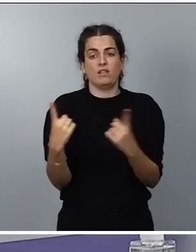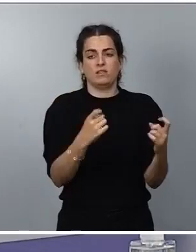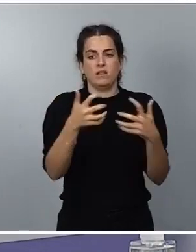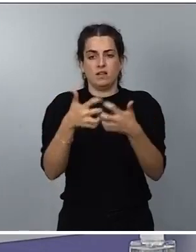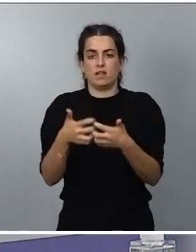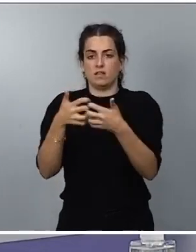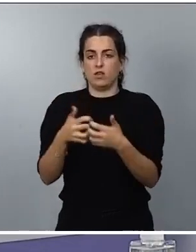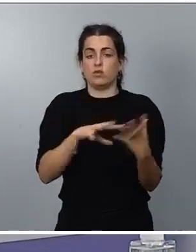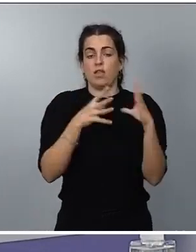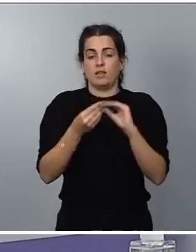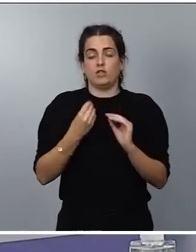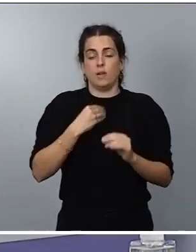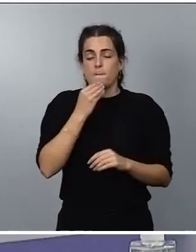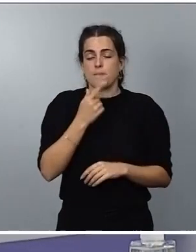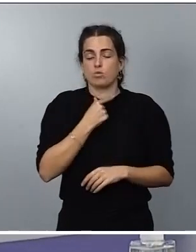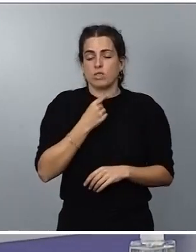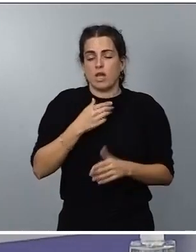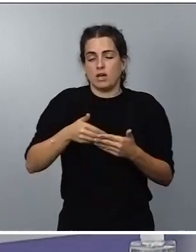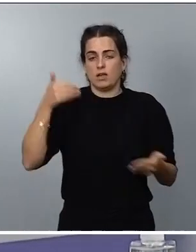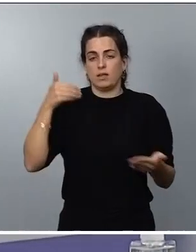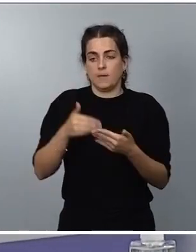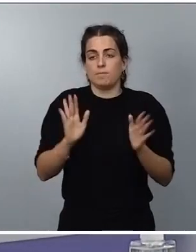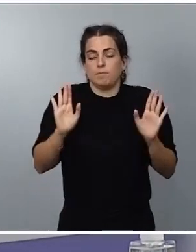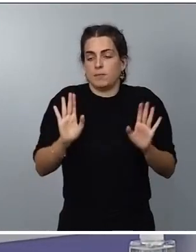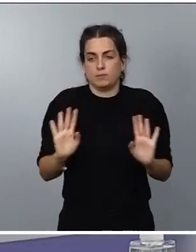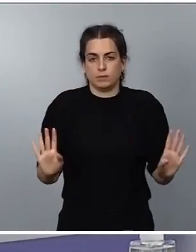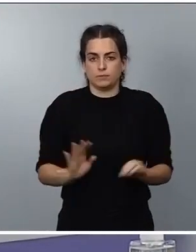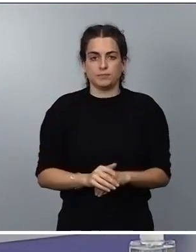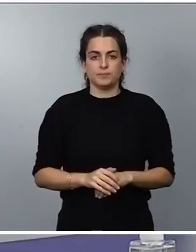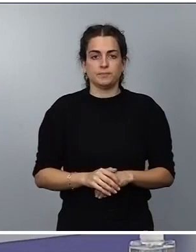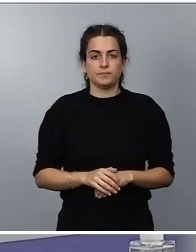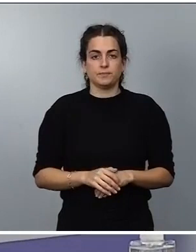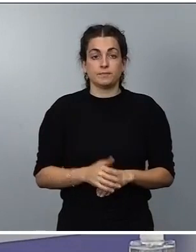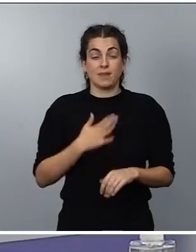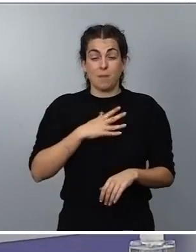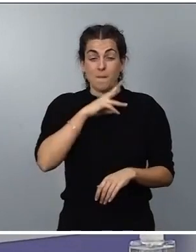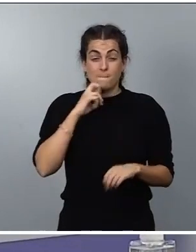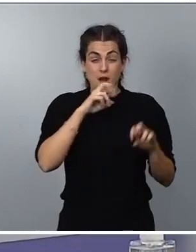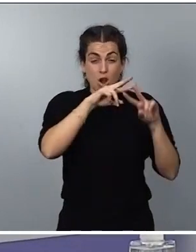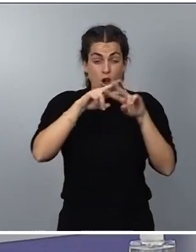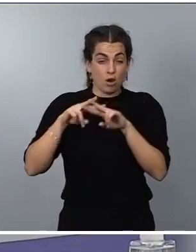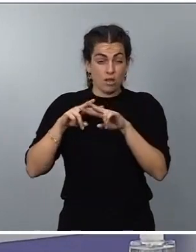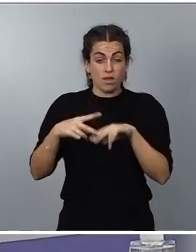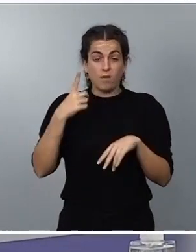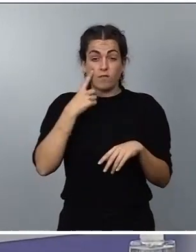Con respecto a la cuestión relativa a mi valoración de los comentarios del